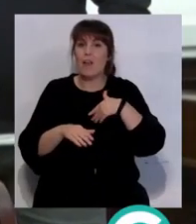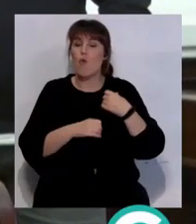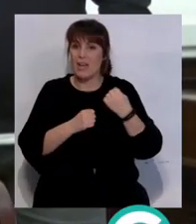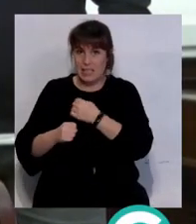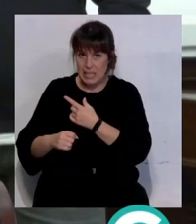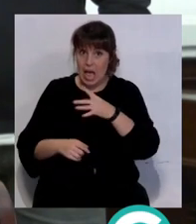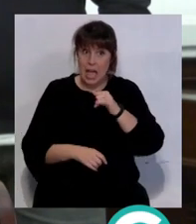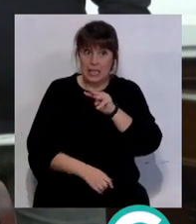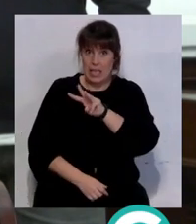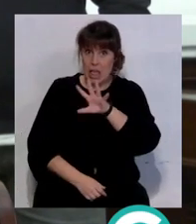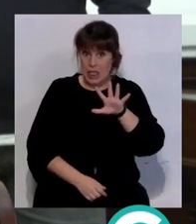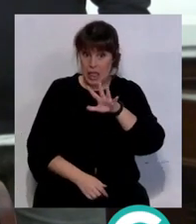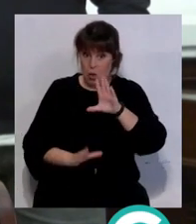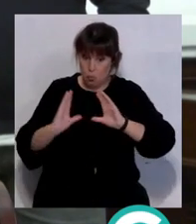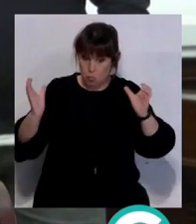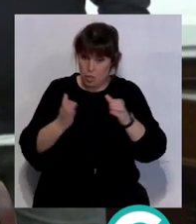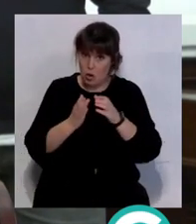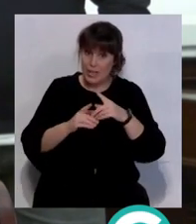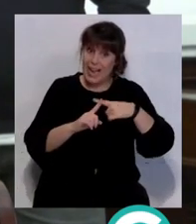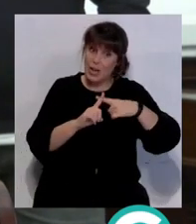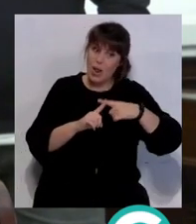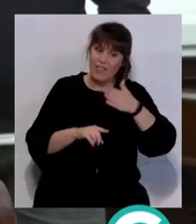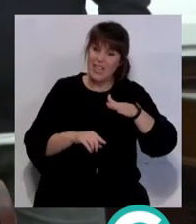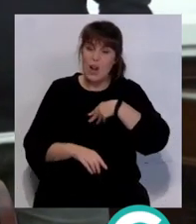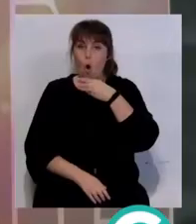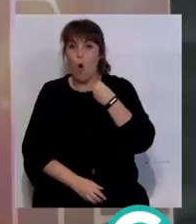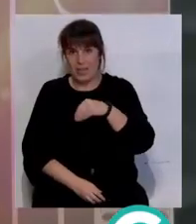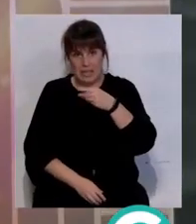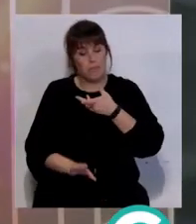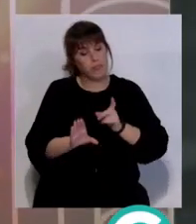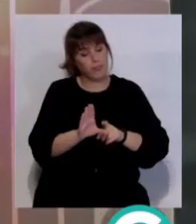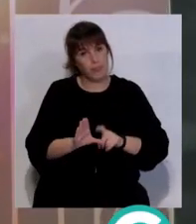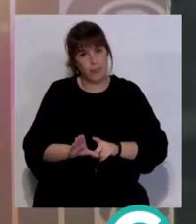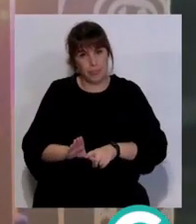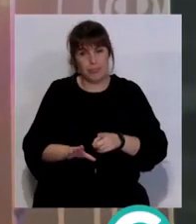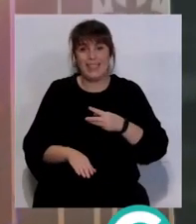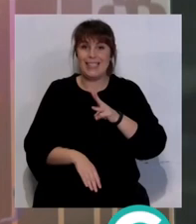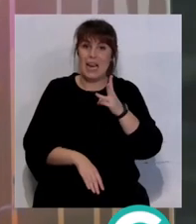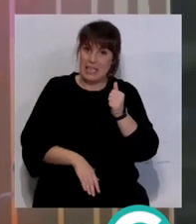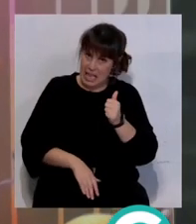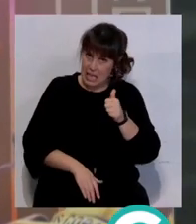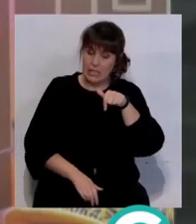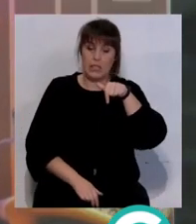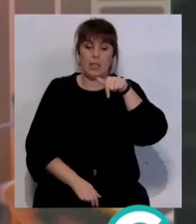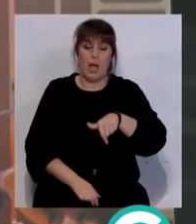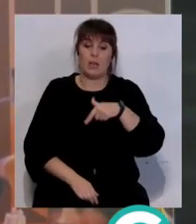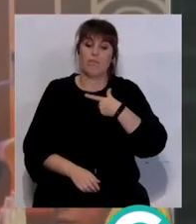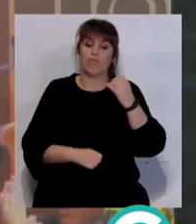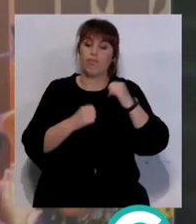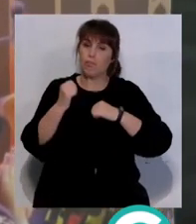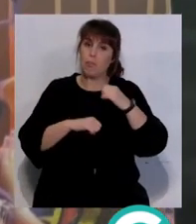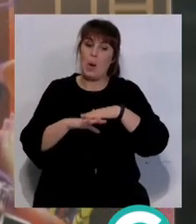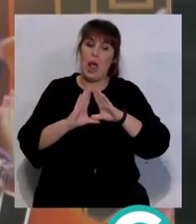Serán 35 las agrupaciones entre las categorías infantil y juvenil las que participen durante los tres días en los que se desarrolla el certamen